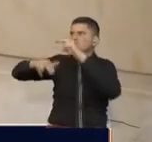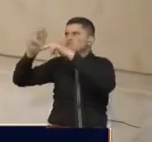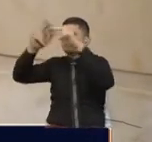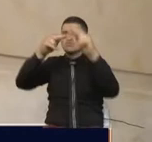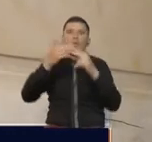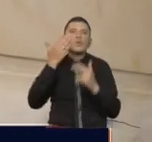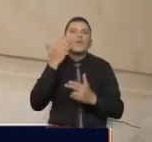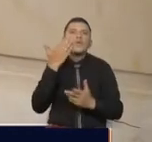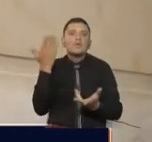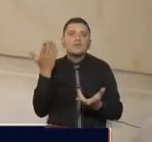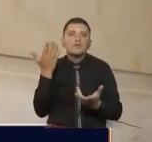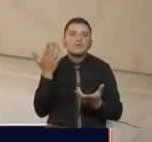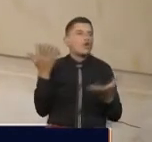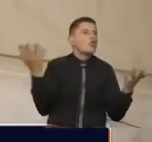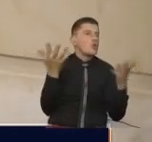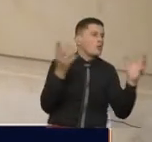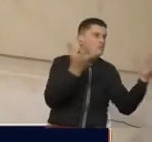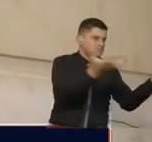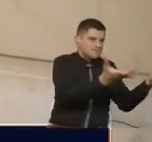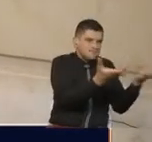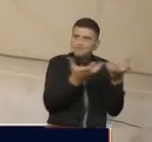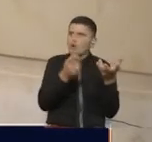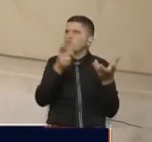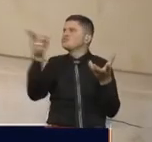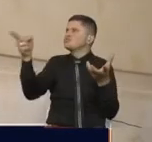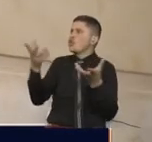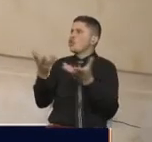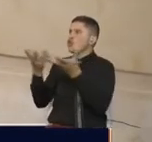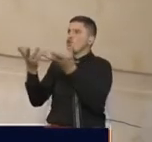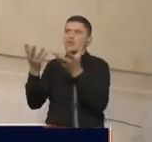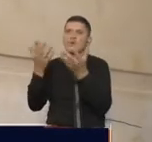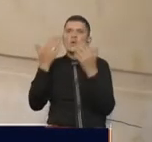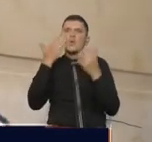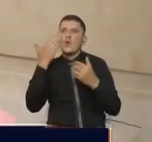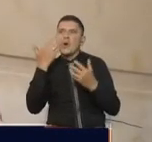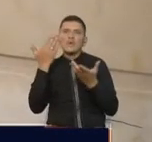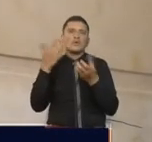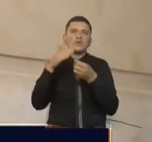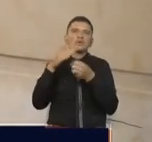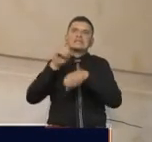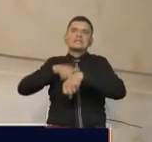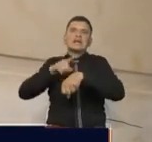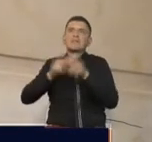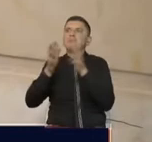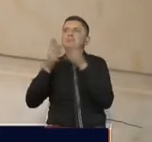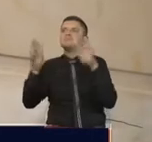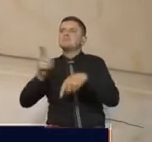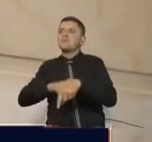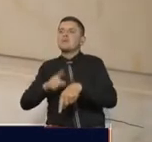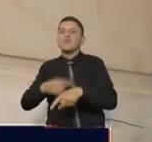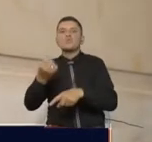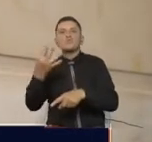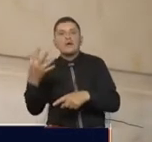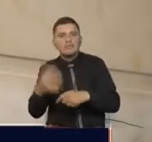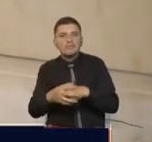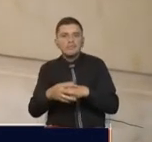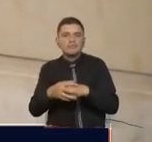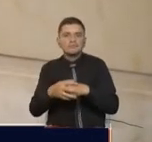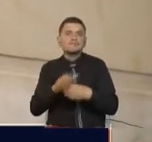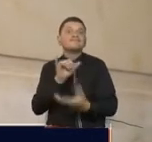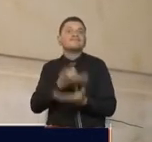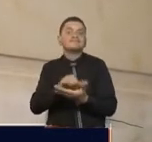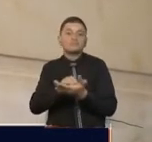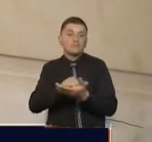¿Cómo se va a hacer la reubicación? ¿Cuándo? ¿En qué circunstancias? ¿Cuánto tiempo va a tomar eso? ¿Con cuántas